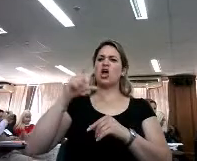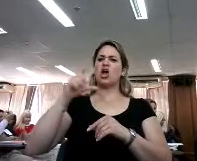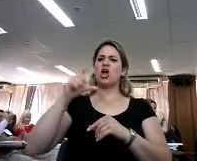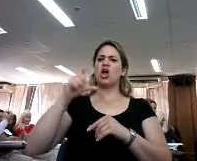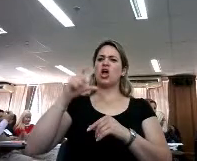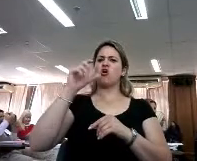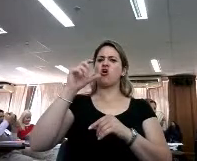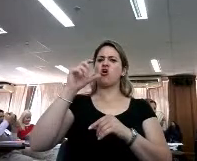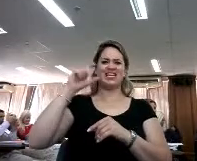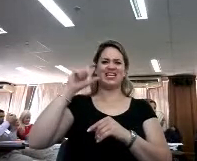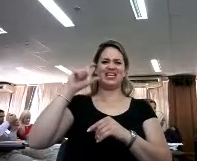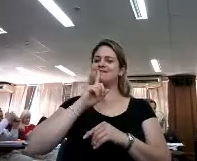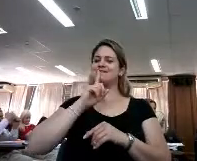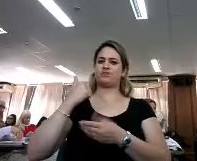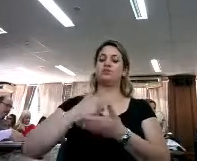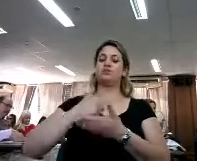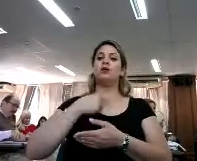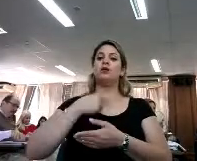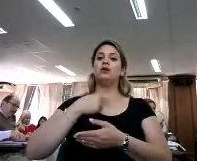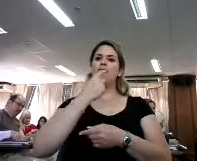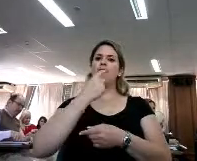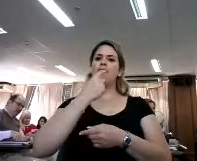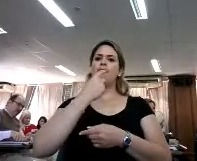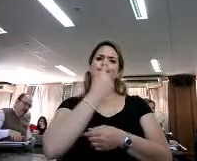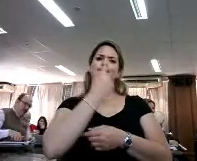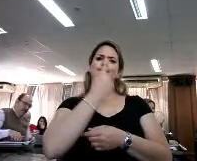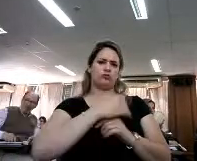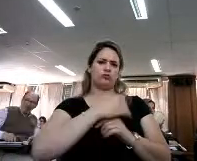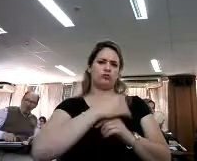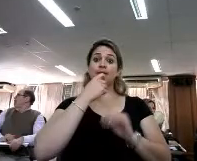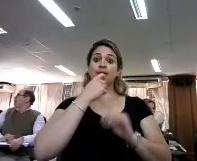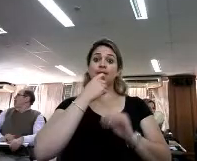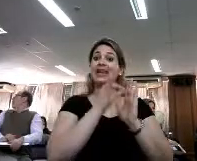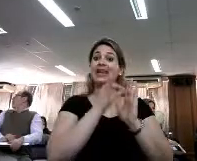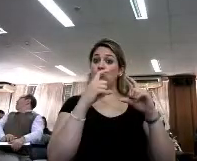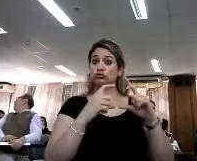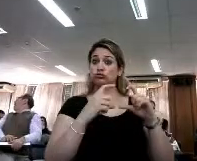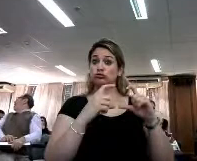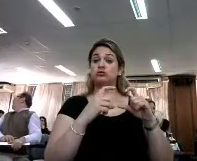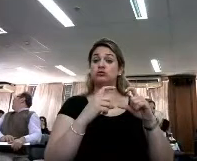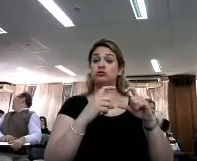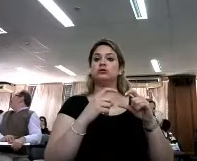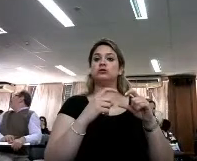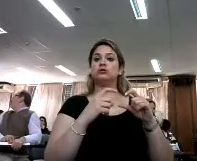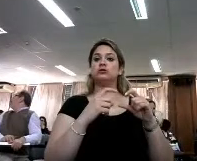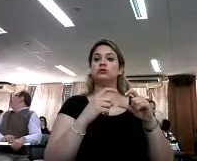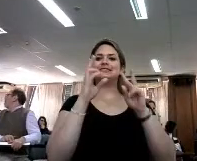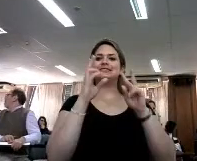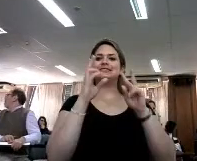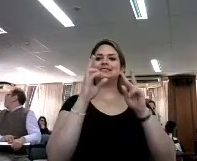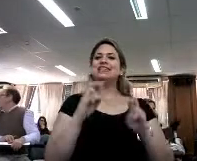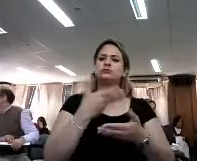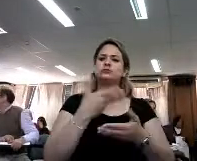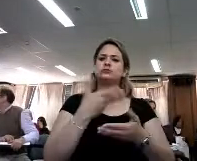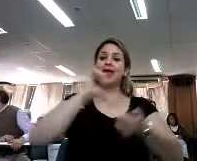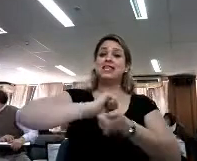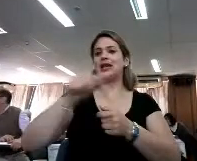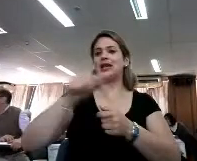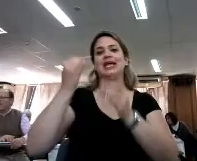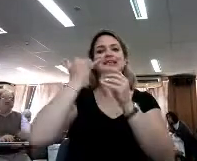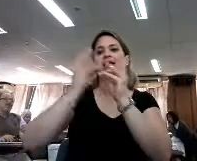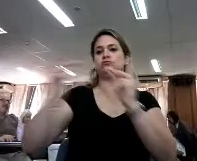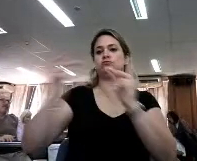pregunta es lo siguiente. En el caso de artículos científicos publicados en una editorial que ya ha